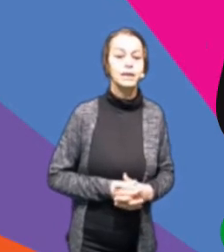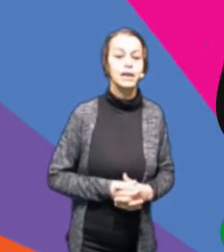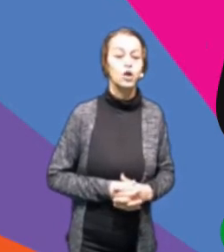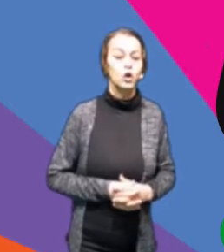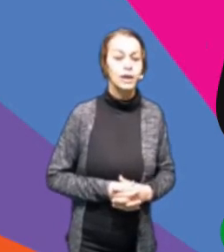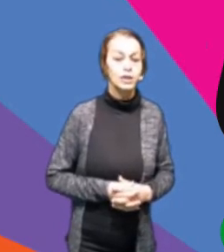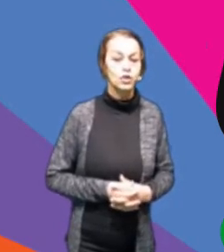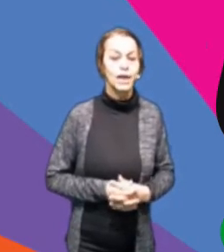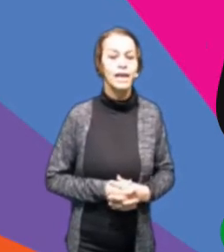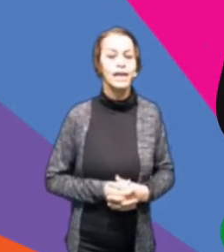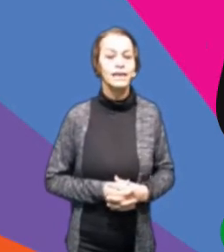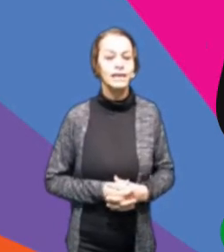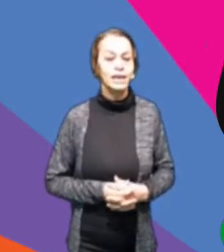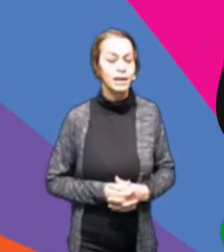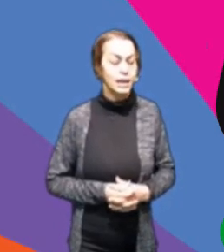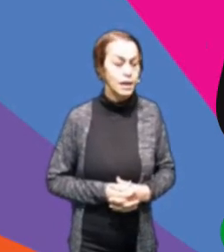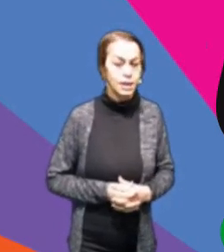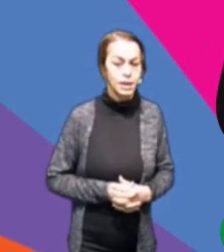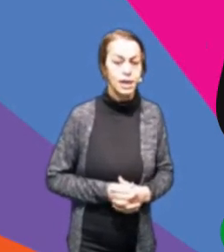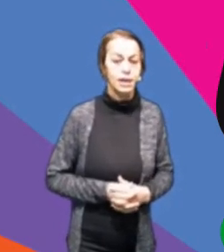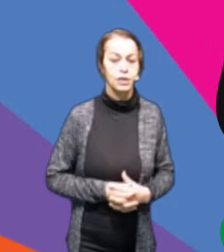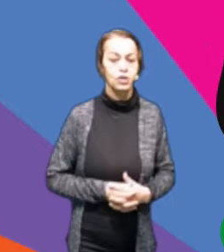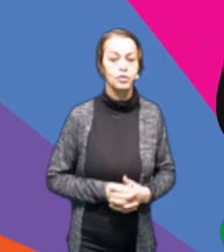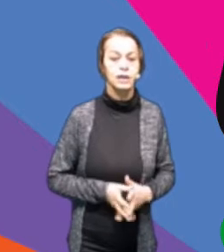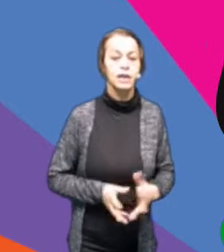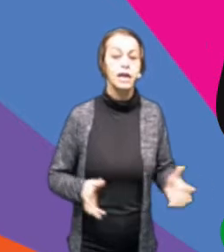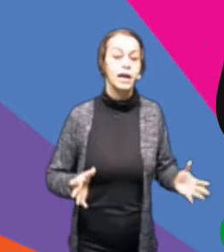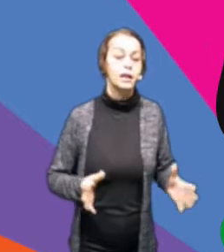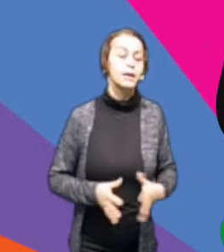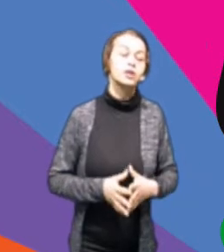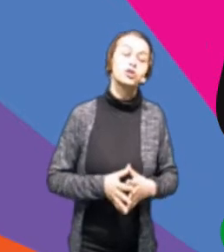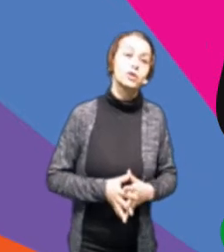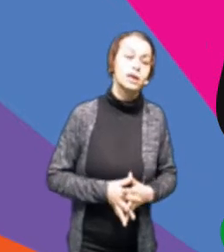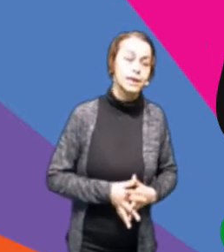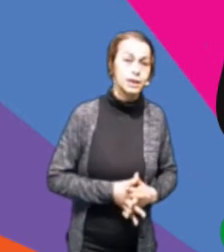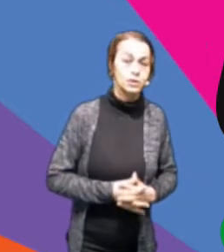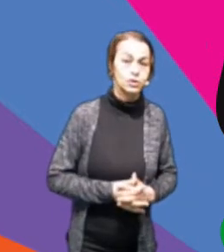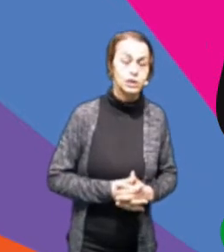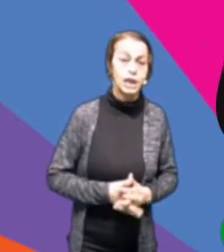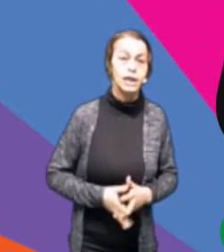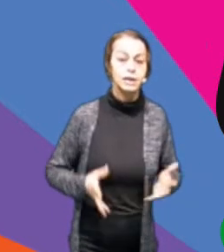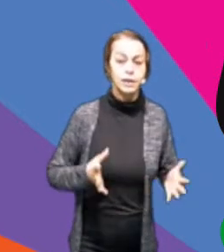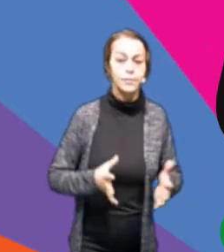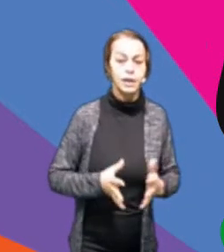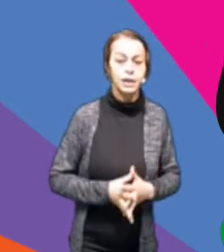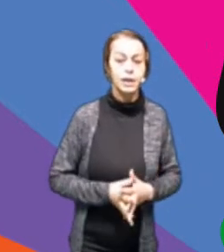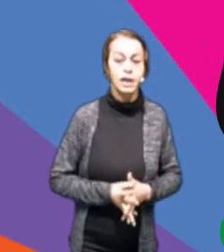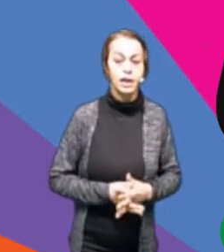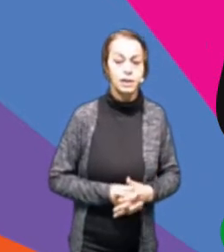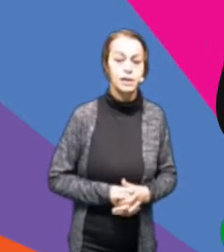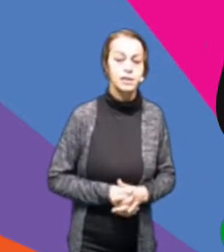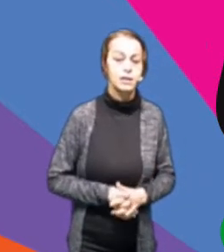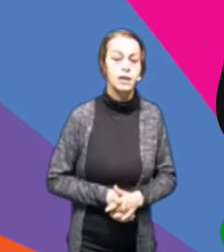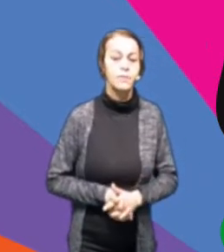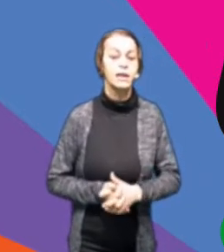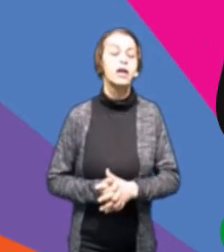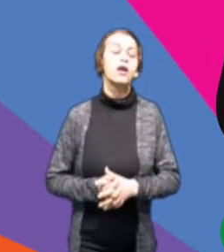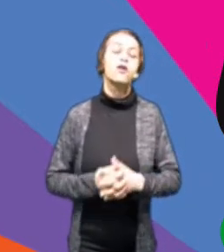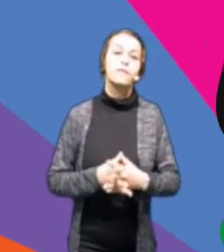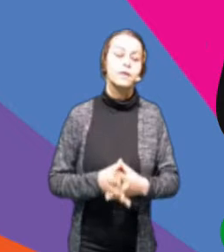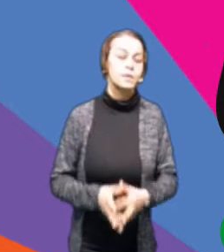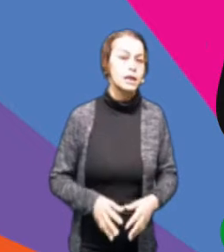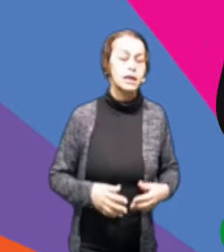del Congreso a las 10 de la mañana. Entonces, además, todas las redes sociales están prendidas a esta iniciativa